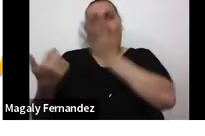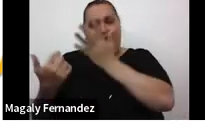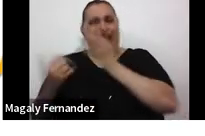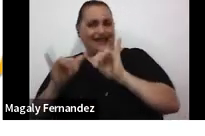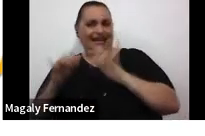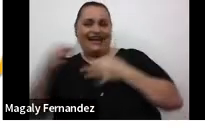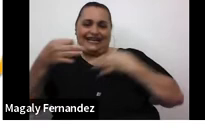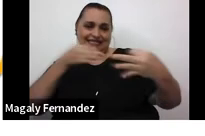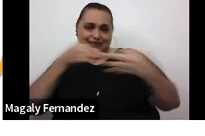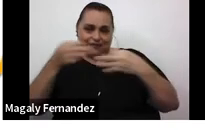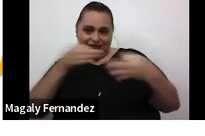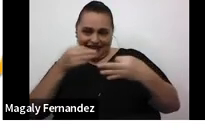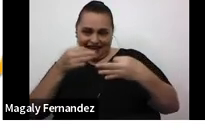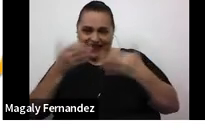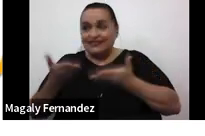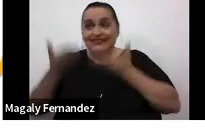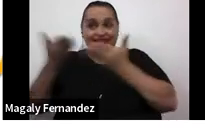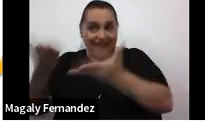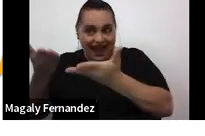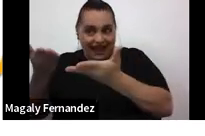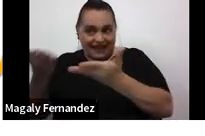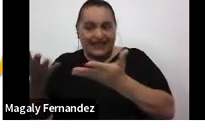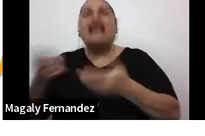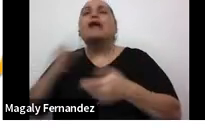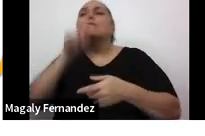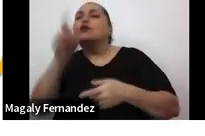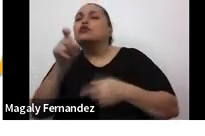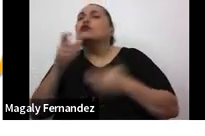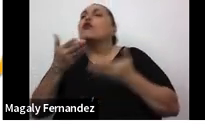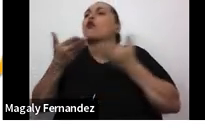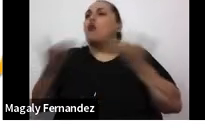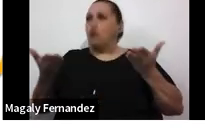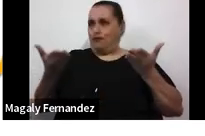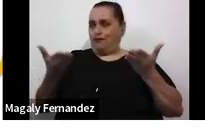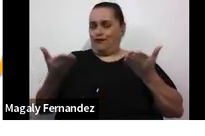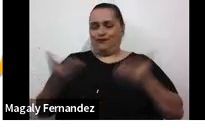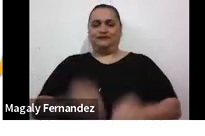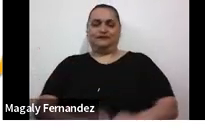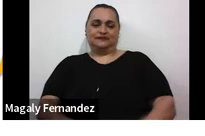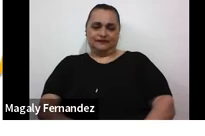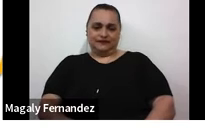es ofrecer y brindar ayuda y preguntar cómo diga démosle la siguiente